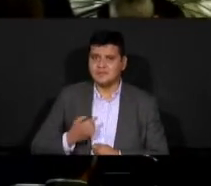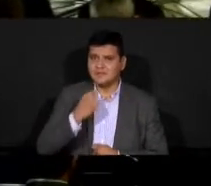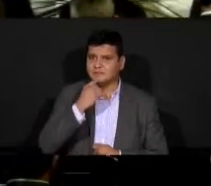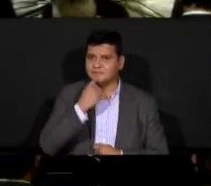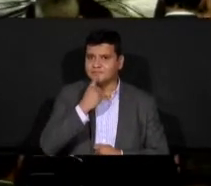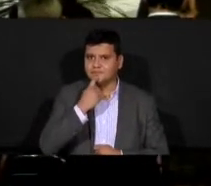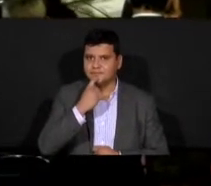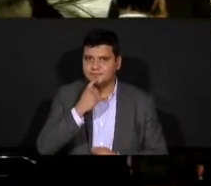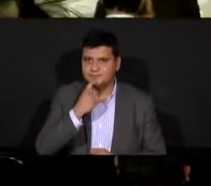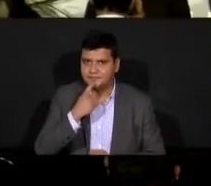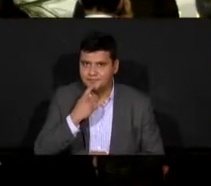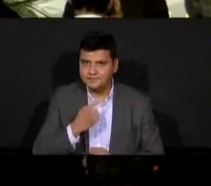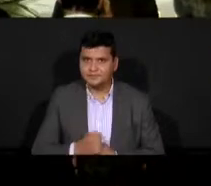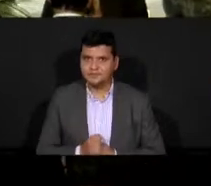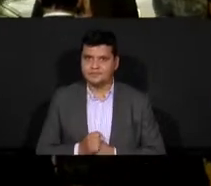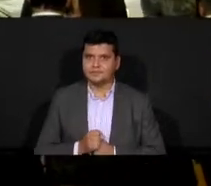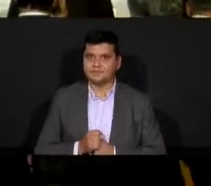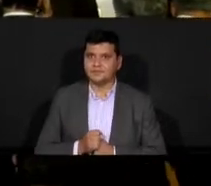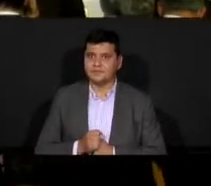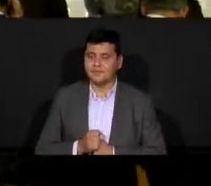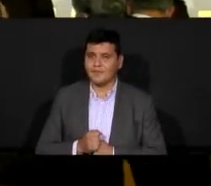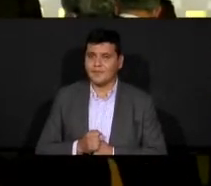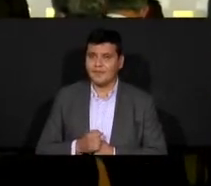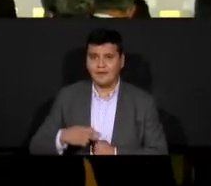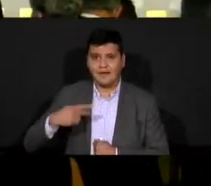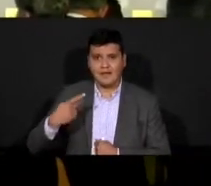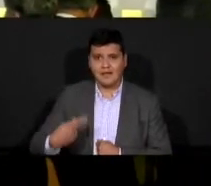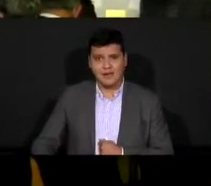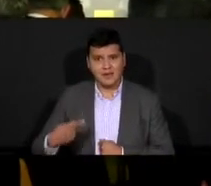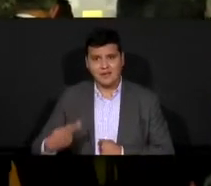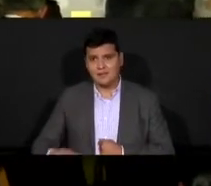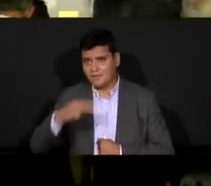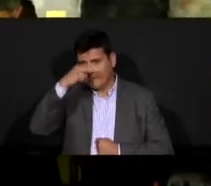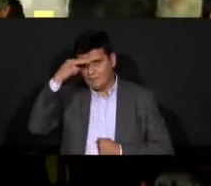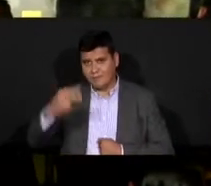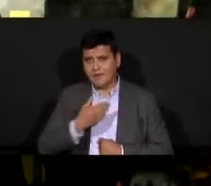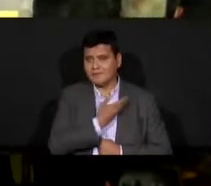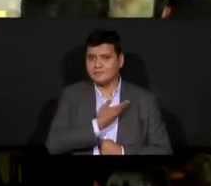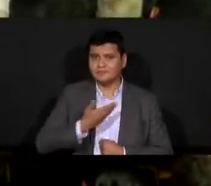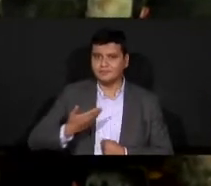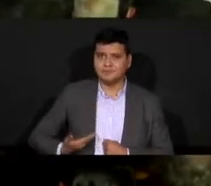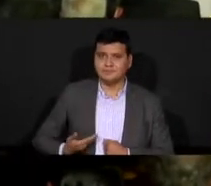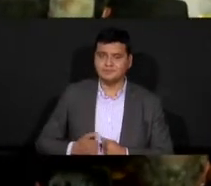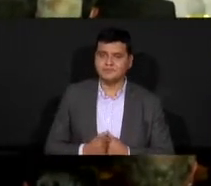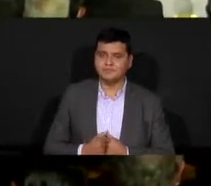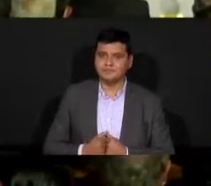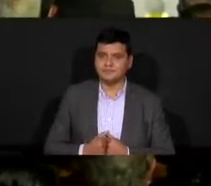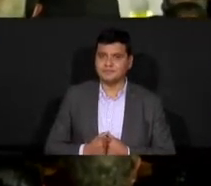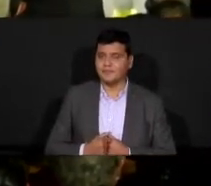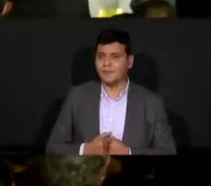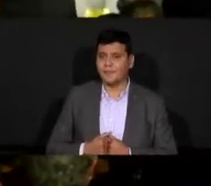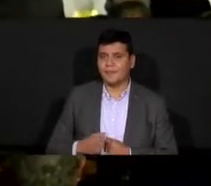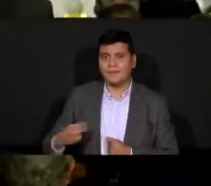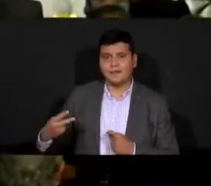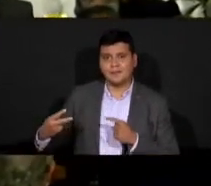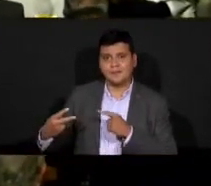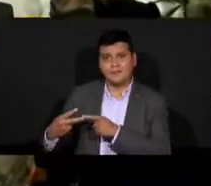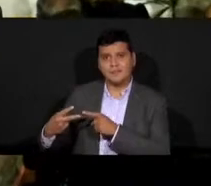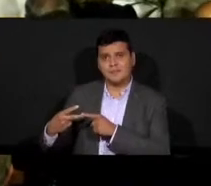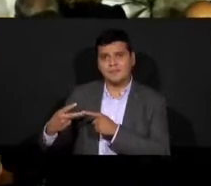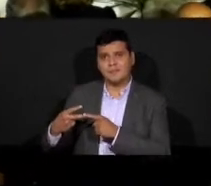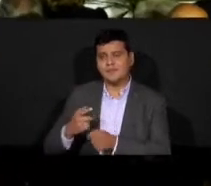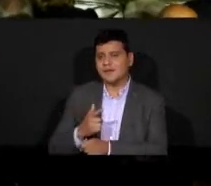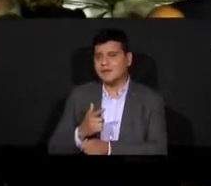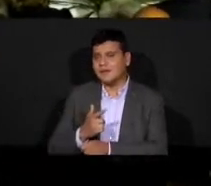presidente constitucional de los Estados Unidos Mexicanos, al licenciado Pablo Héctor González